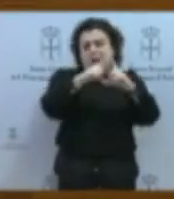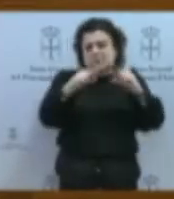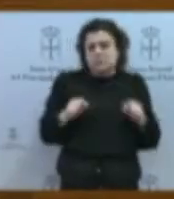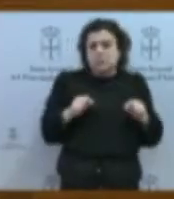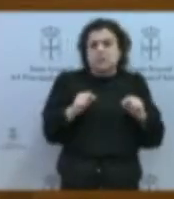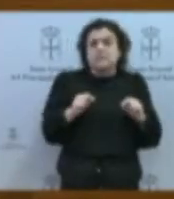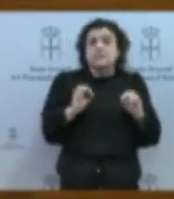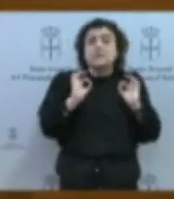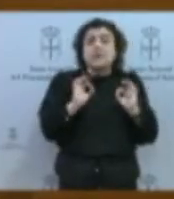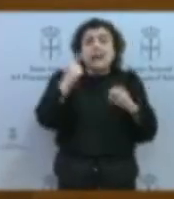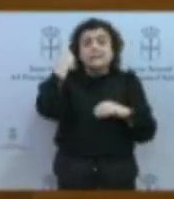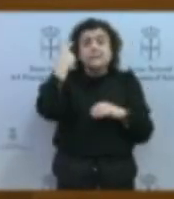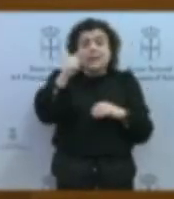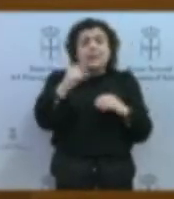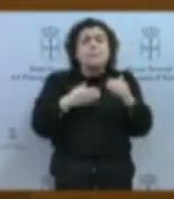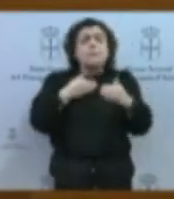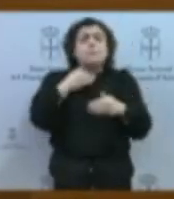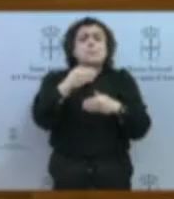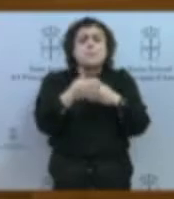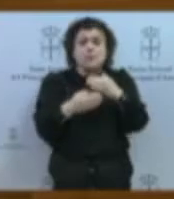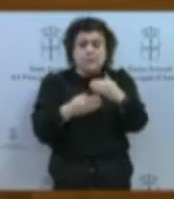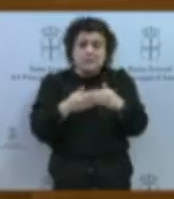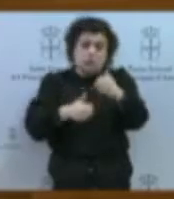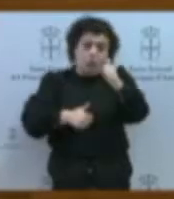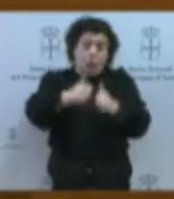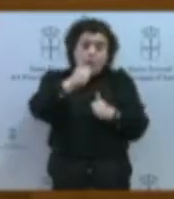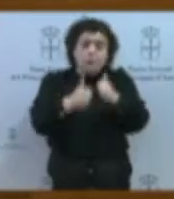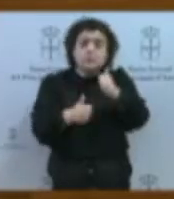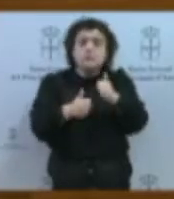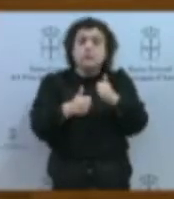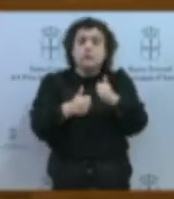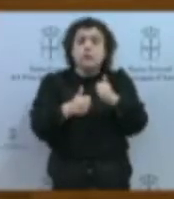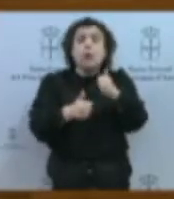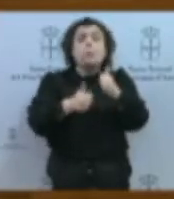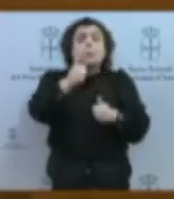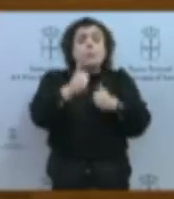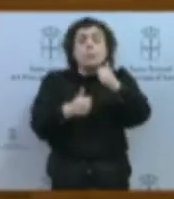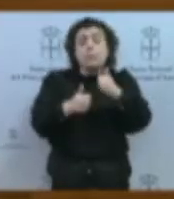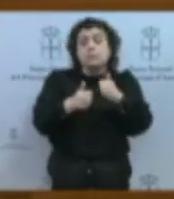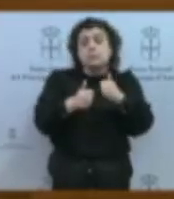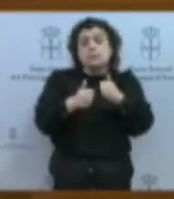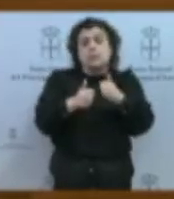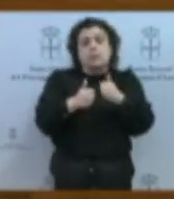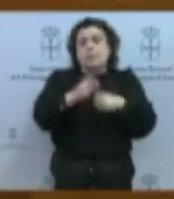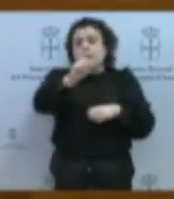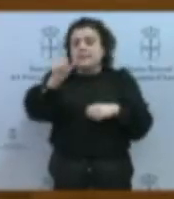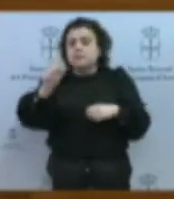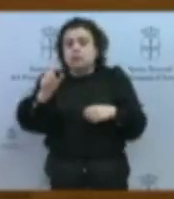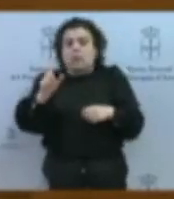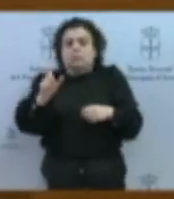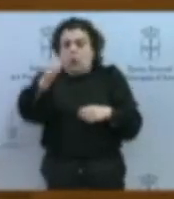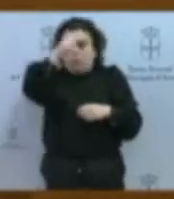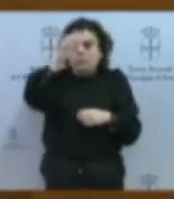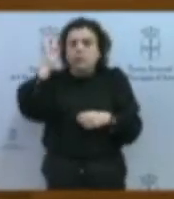de concurso-oposición, cualquier opositor o cualquier opositora de otros territorios del Estado